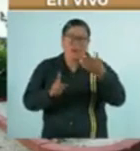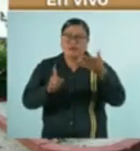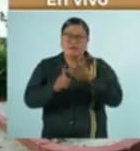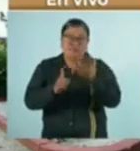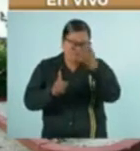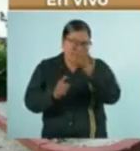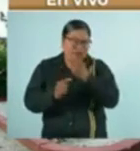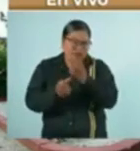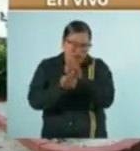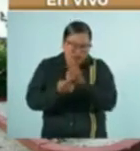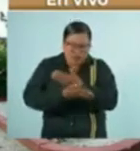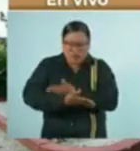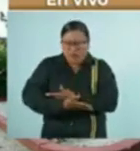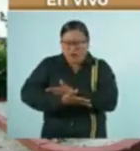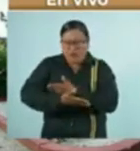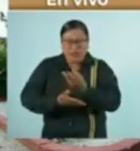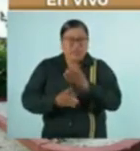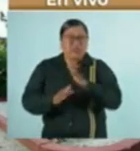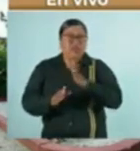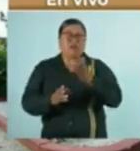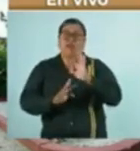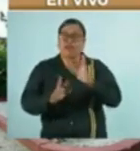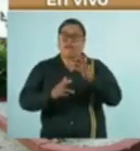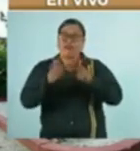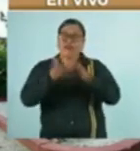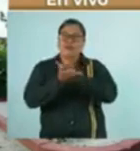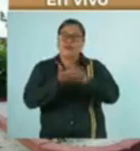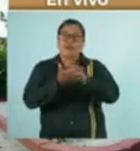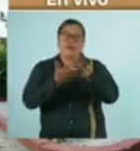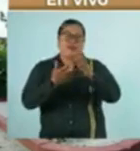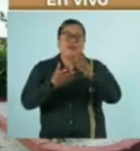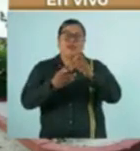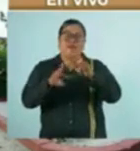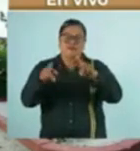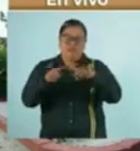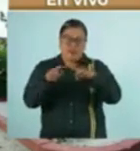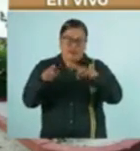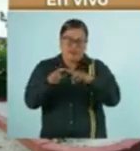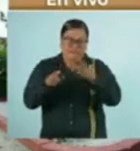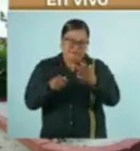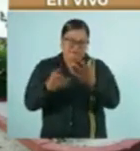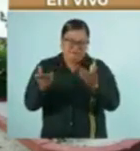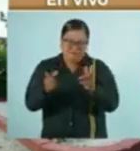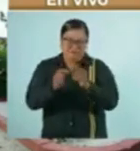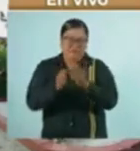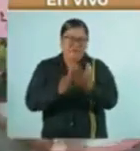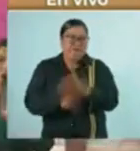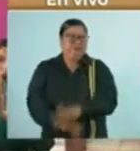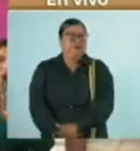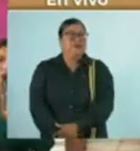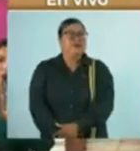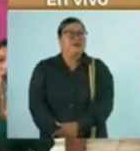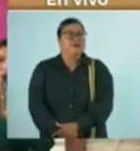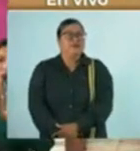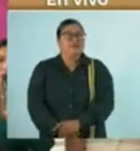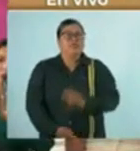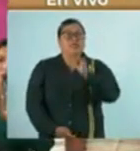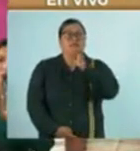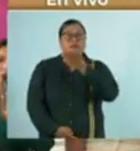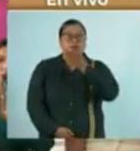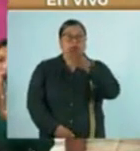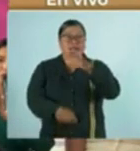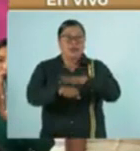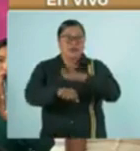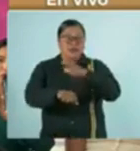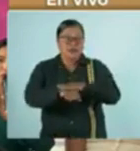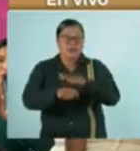primera infancia, y se recuperó el Parque Centenario con este enfoque. La que sigue, por favor. También informarles